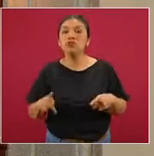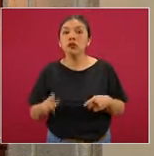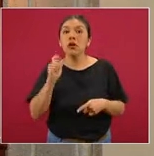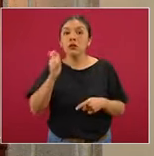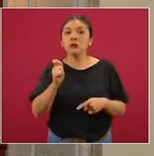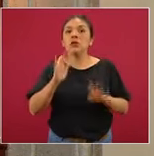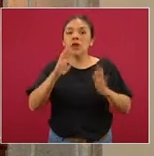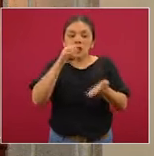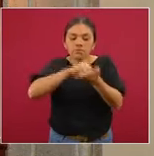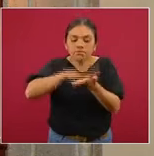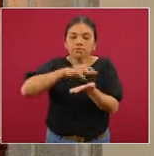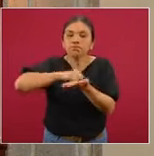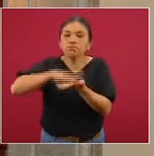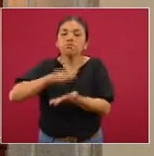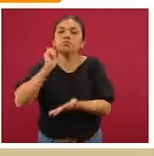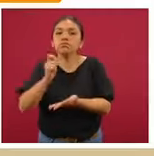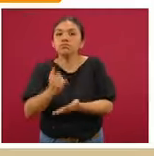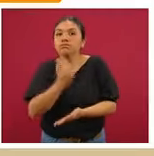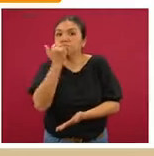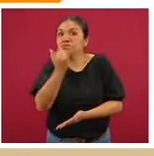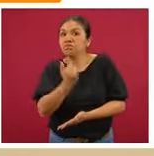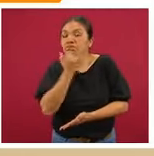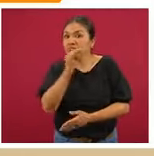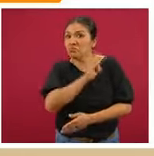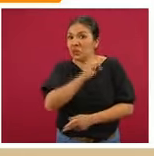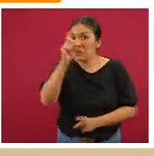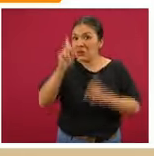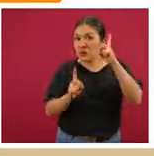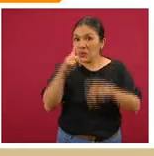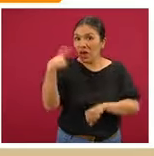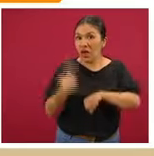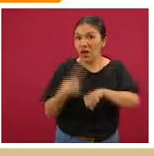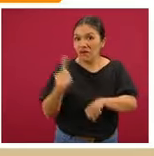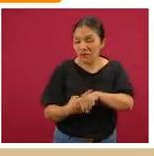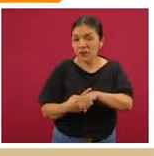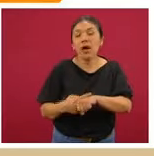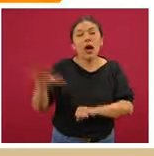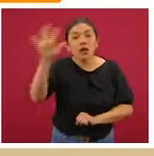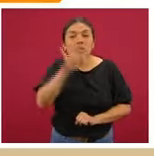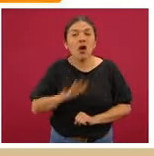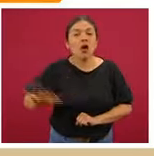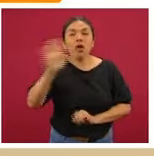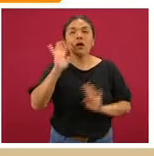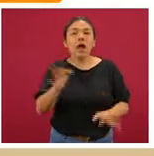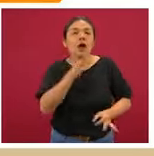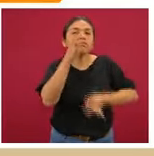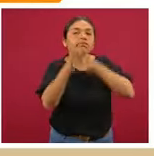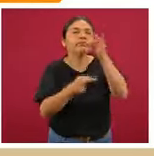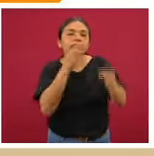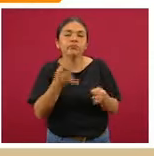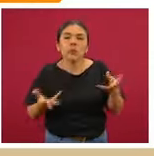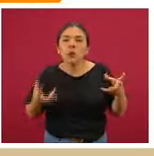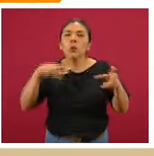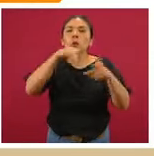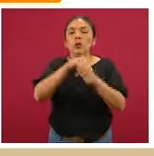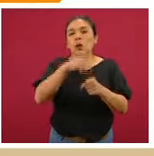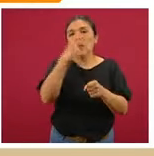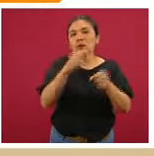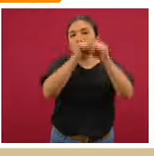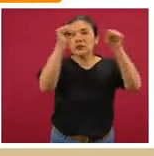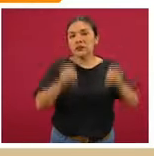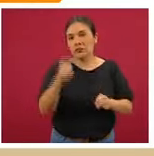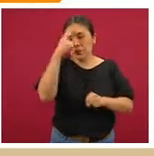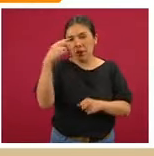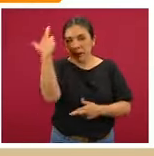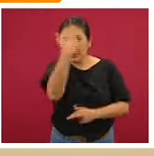momento han sido clasificadas como casos sospechosos de la enfermedad y por lo tanto notificadas e ingresadas a un